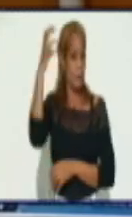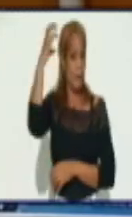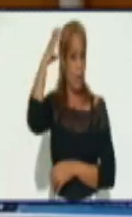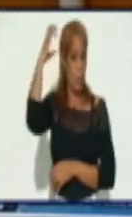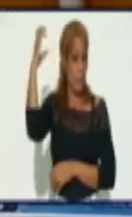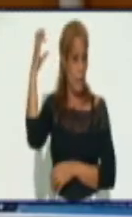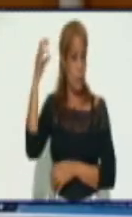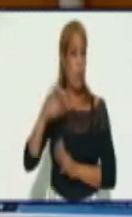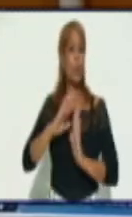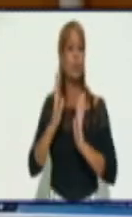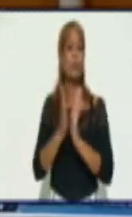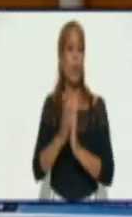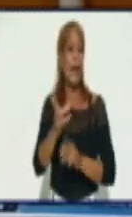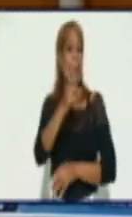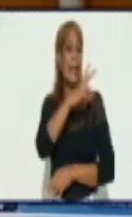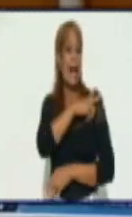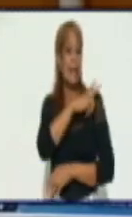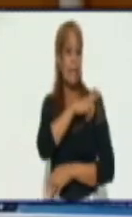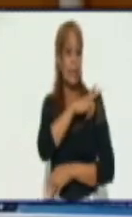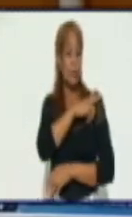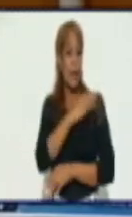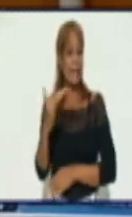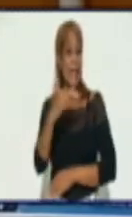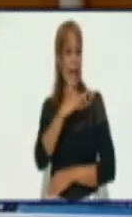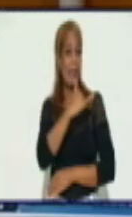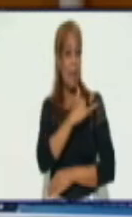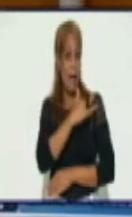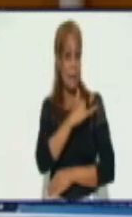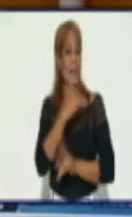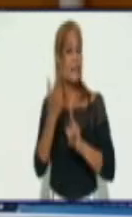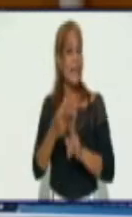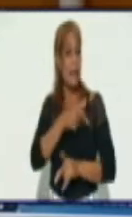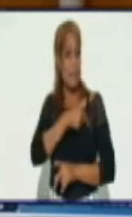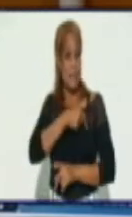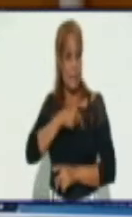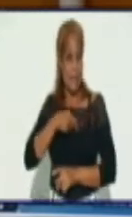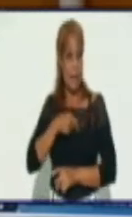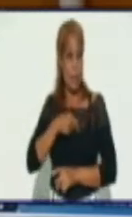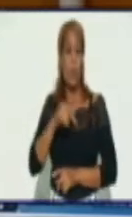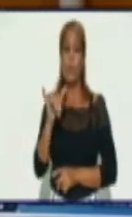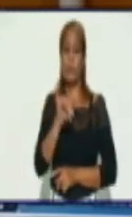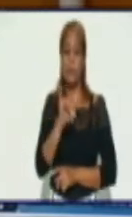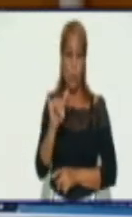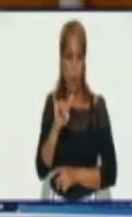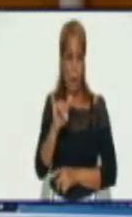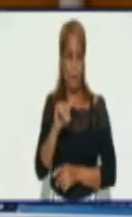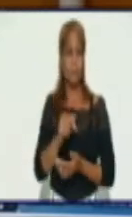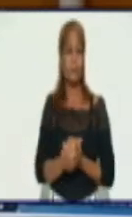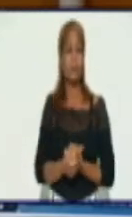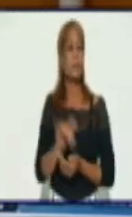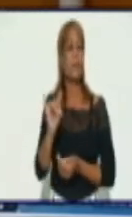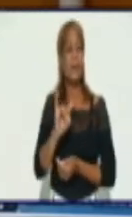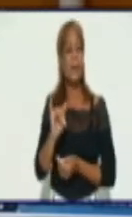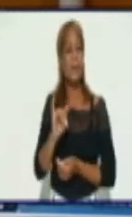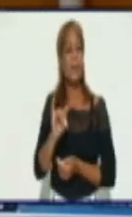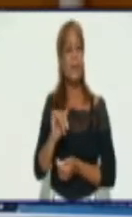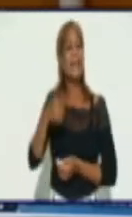jefaturas de las farc y el ministerio interior la fiscal jefa y la presidenta del tribunal provincial